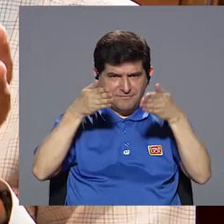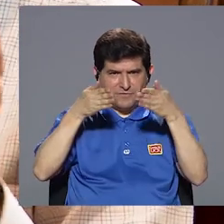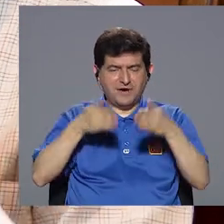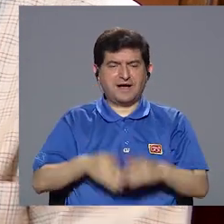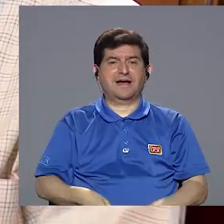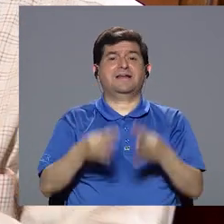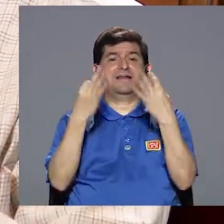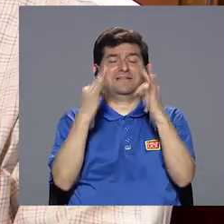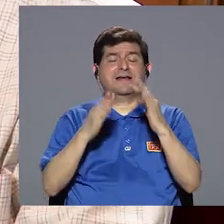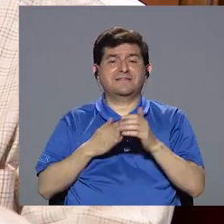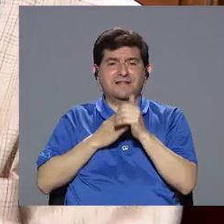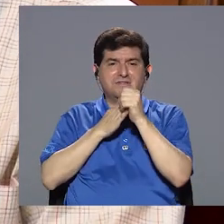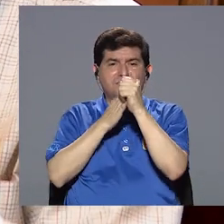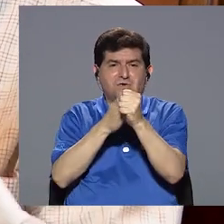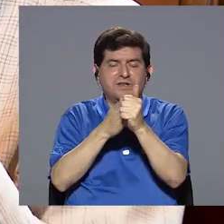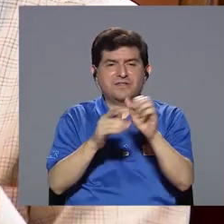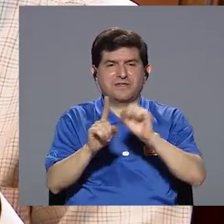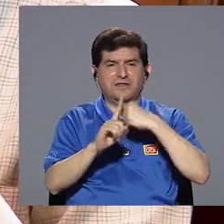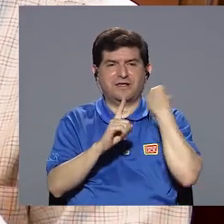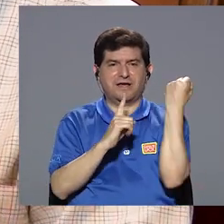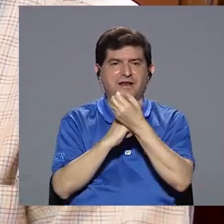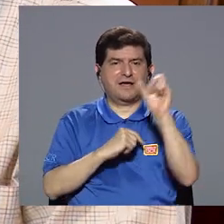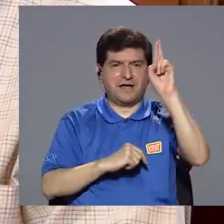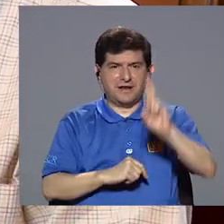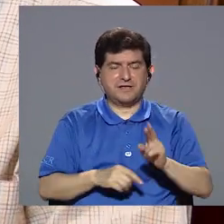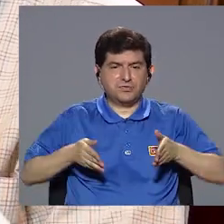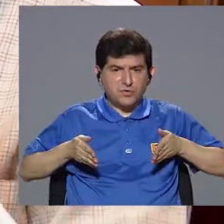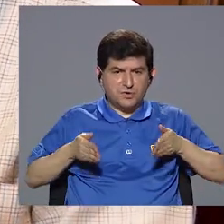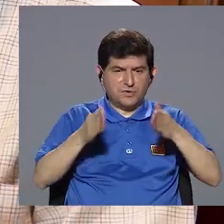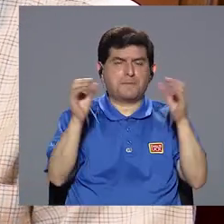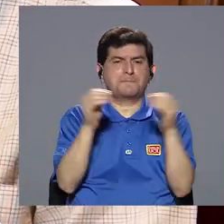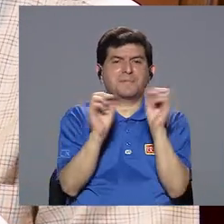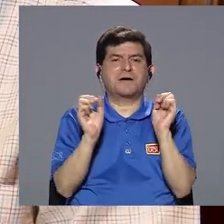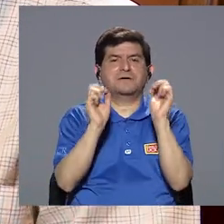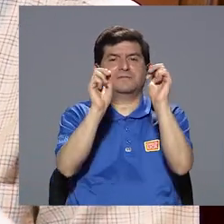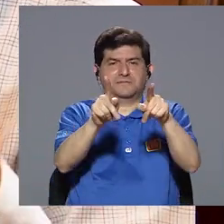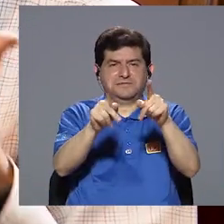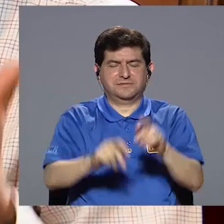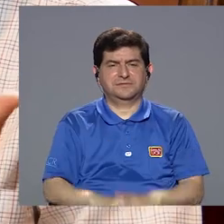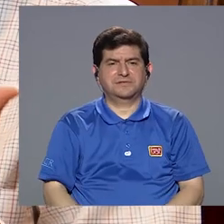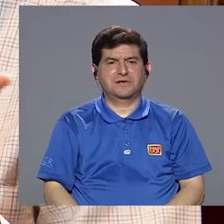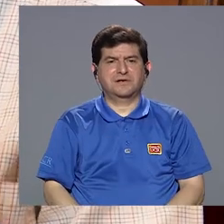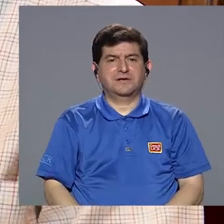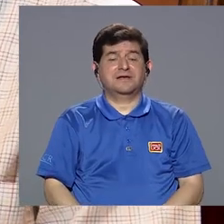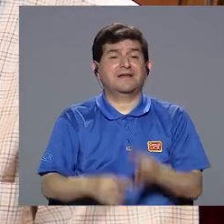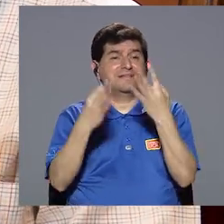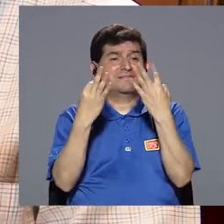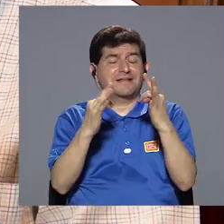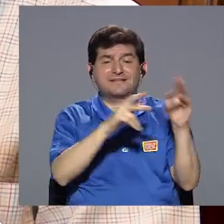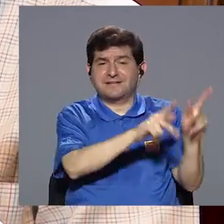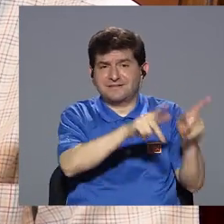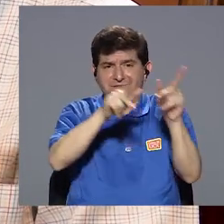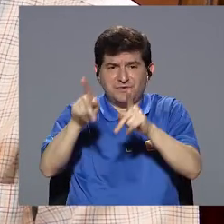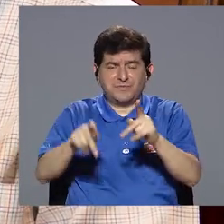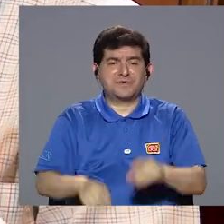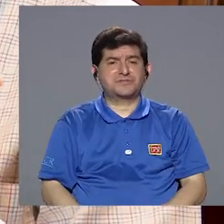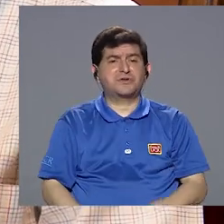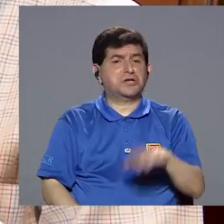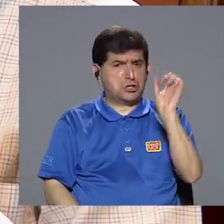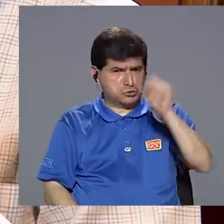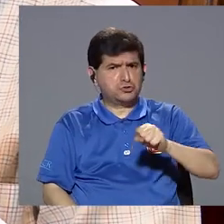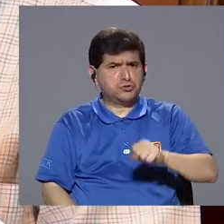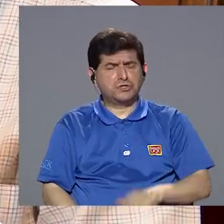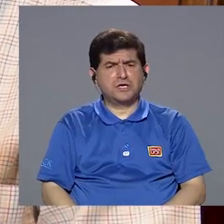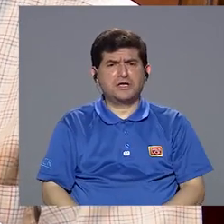dirigir o debe procurar dirigir la sociedad costarricense por senderos de mayor oportunidad por senderos a donde las